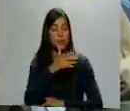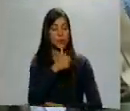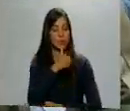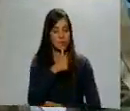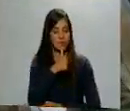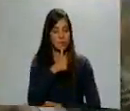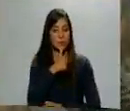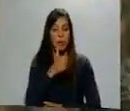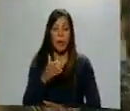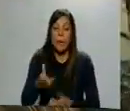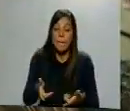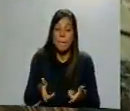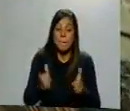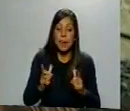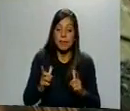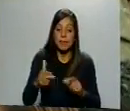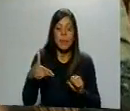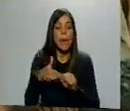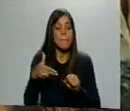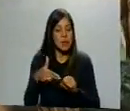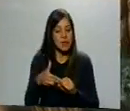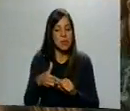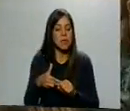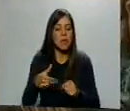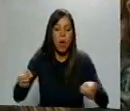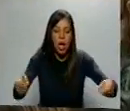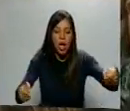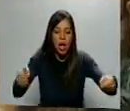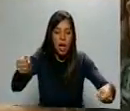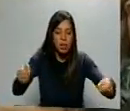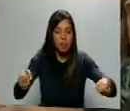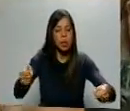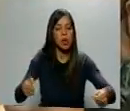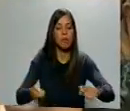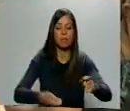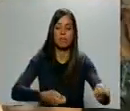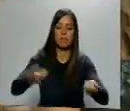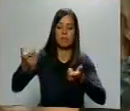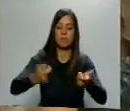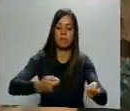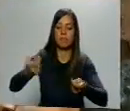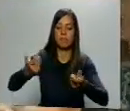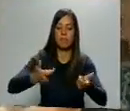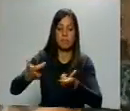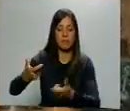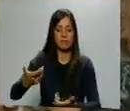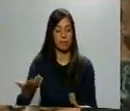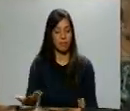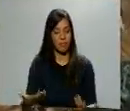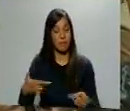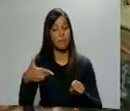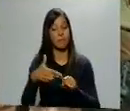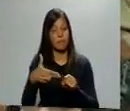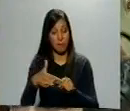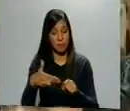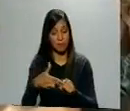con un permiso de combustible podían contrabandear el combustible que fuera.